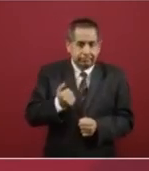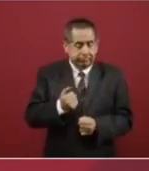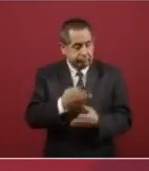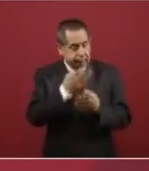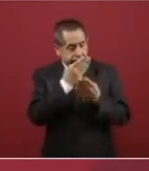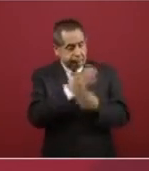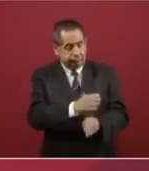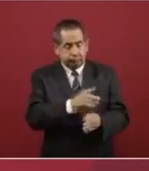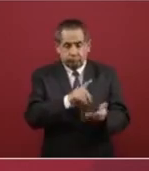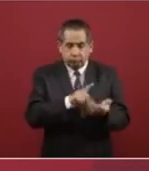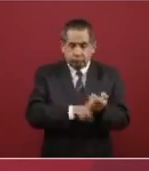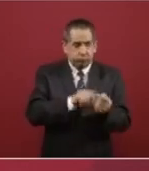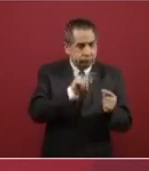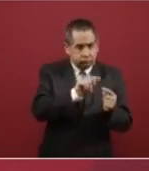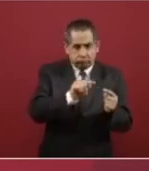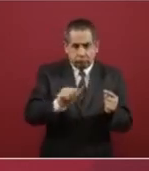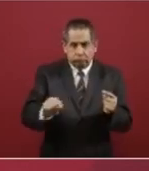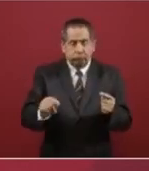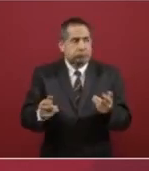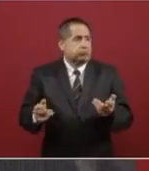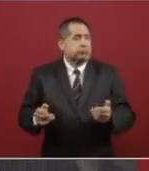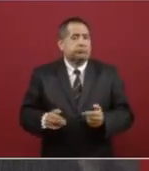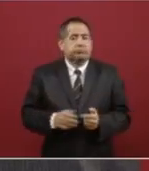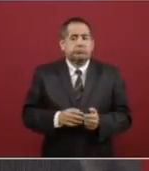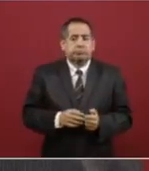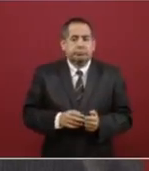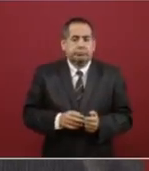bancos en